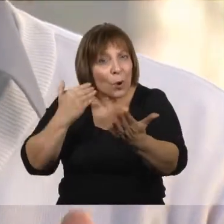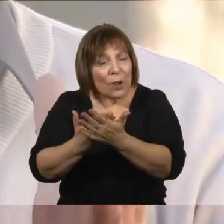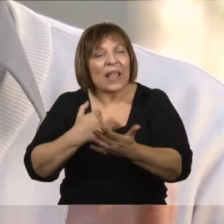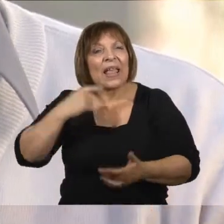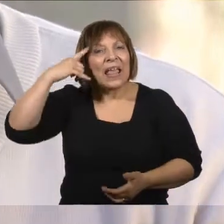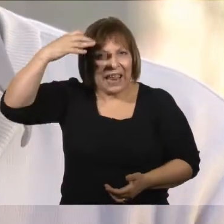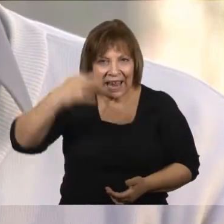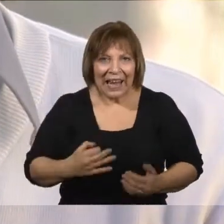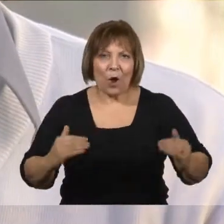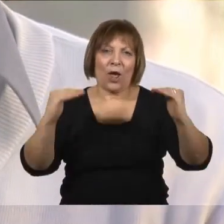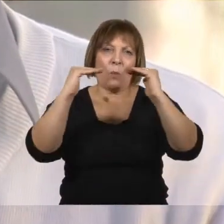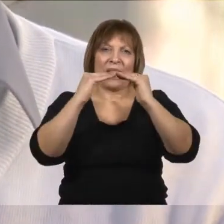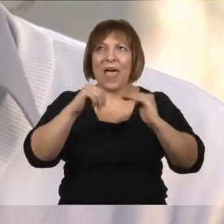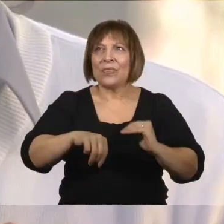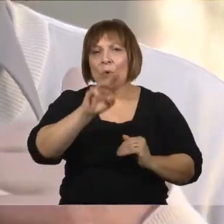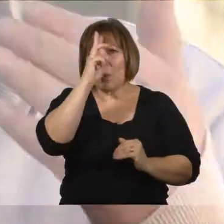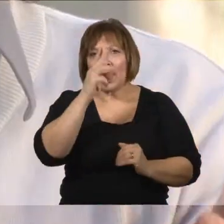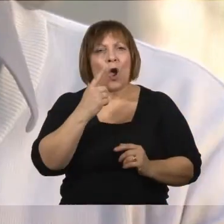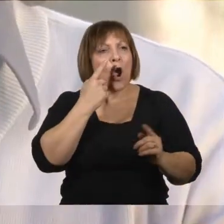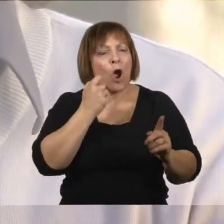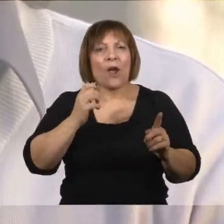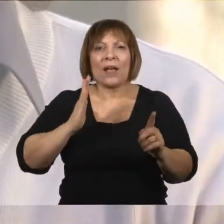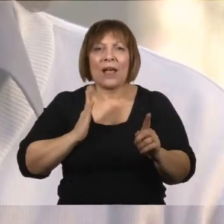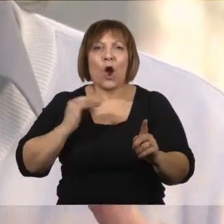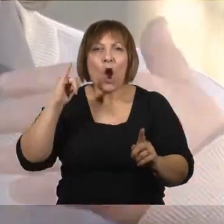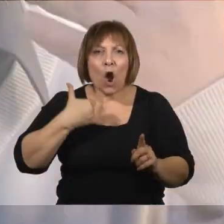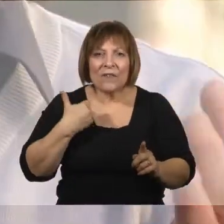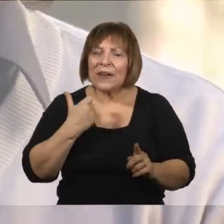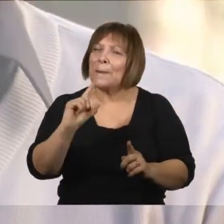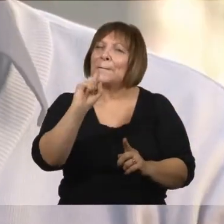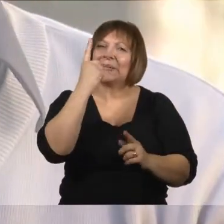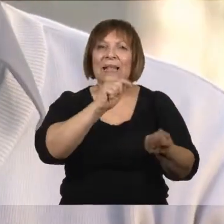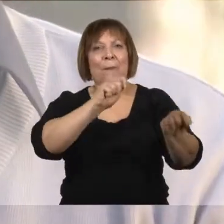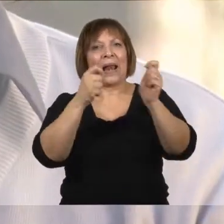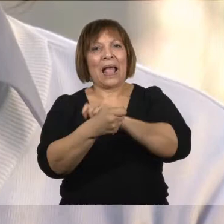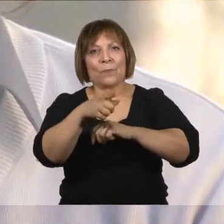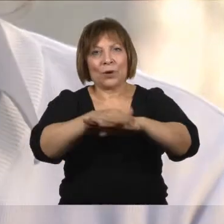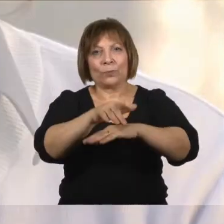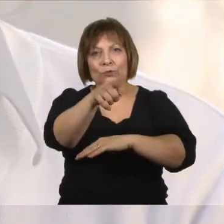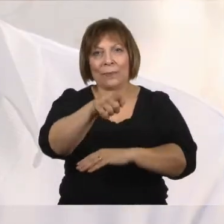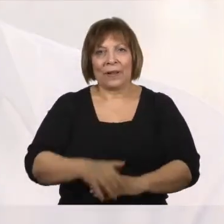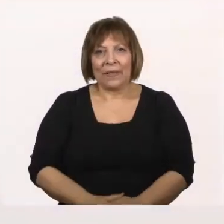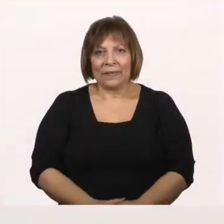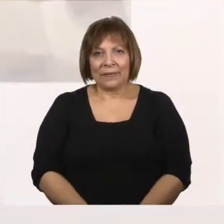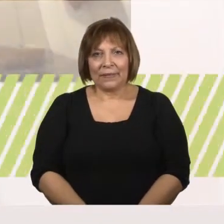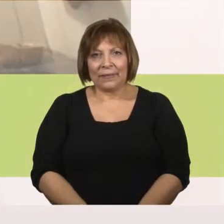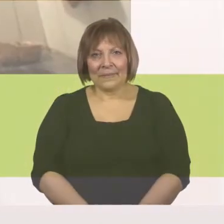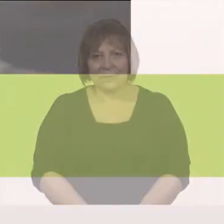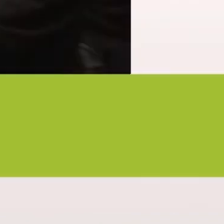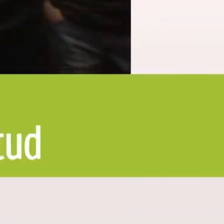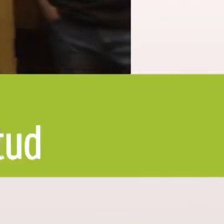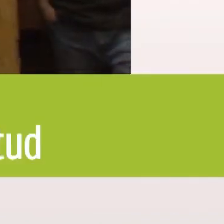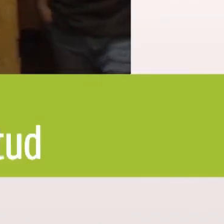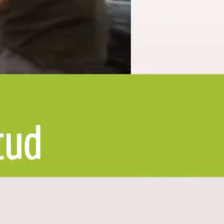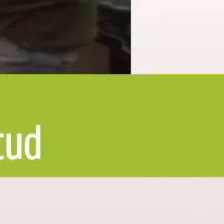proponemos, es que seguimos creyendo en un país con igualdad, en el que las y los jóvenes son la principal fuerza de transformación. Me fui,